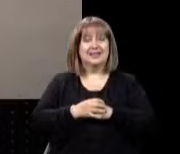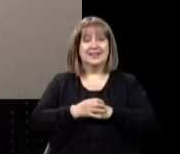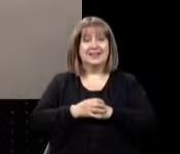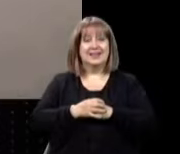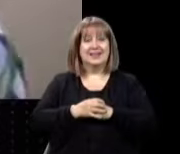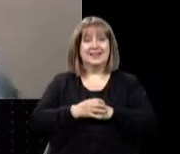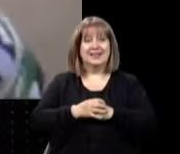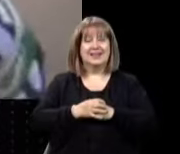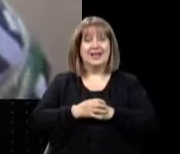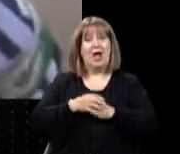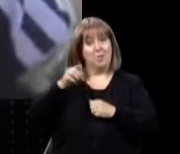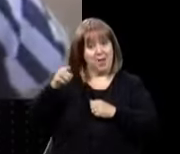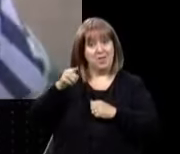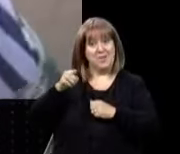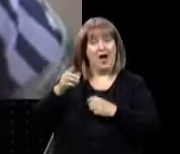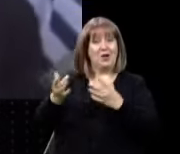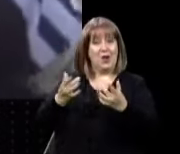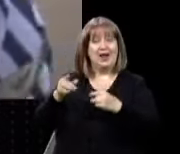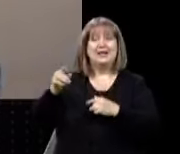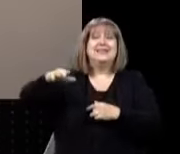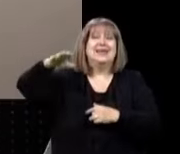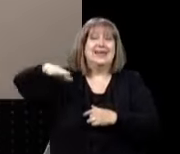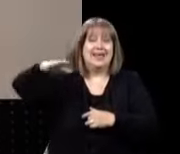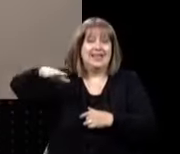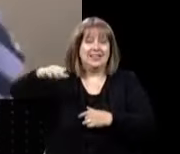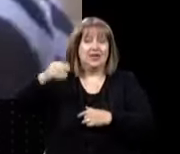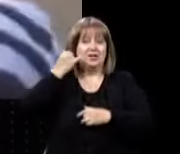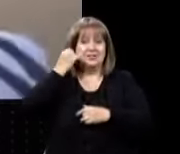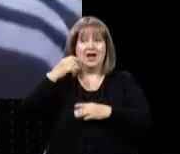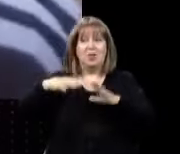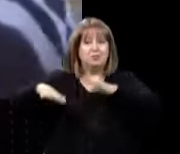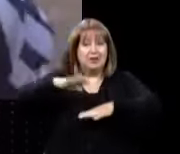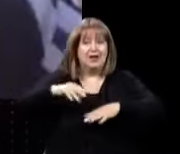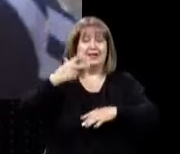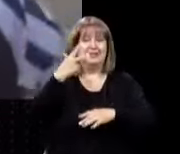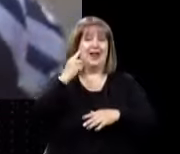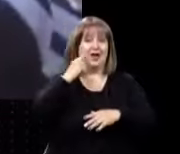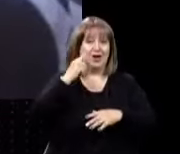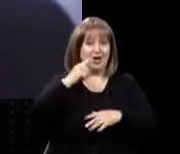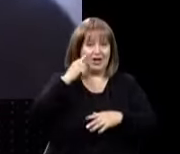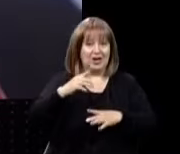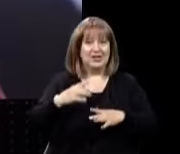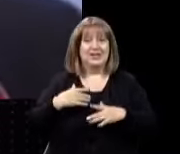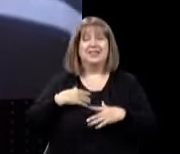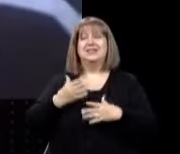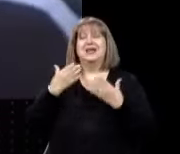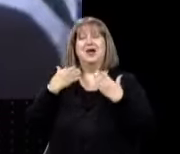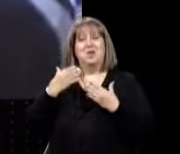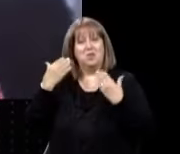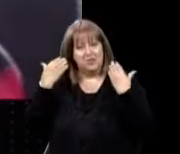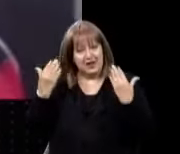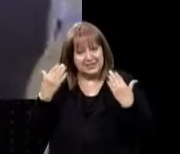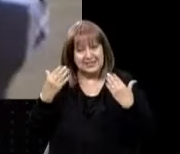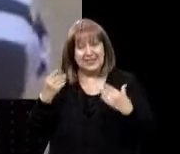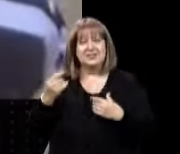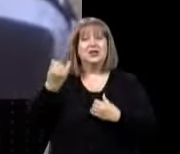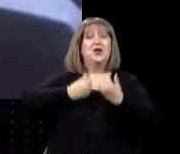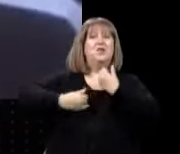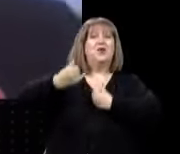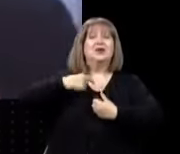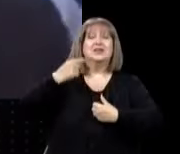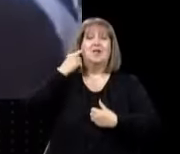actuación fantástica de Julián, te tocó convertir nada más y menos que 3 goles, felicitaciones por todo. Bueno, gracias. ¿Cómo fue? Contanos,